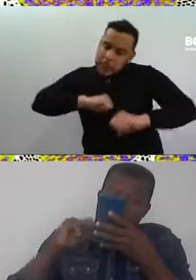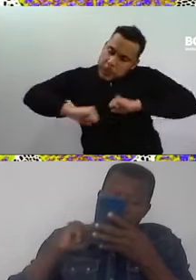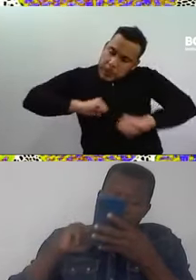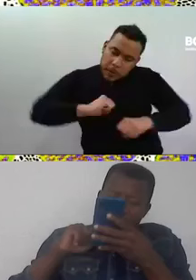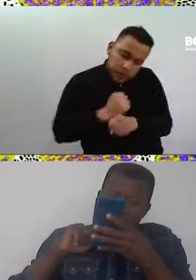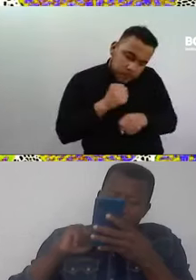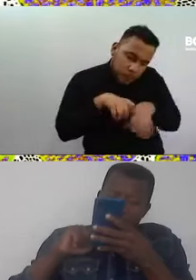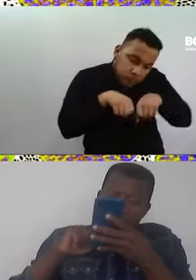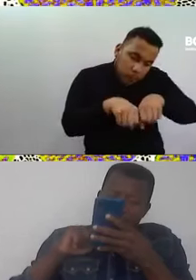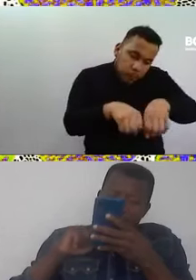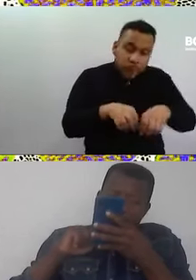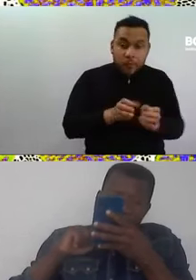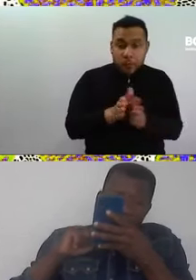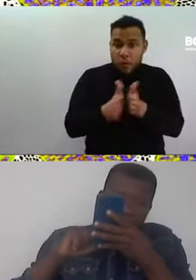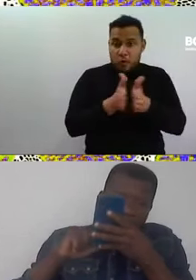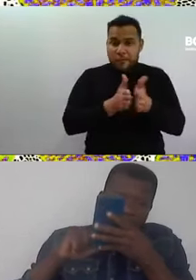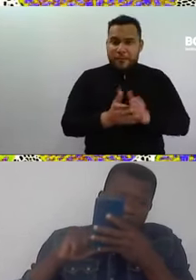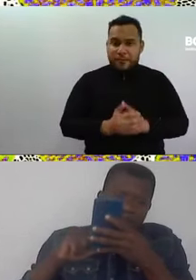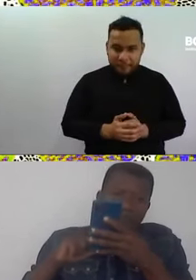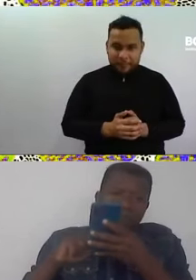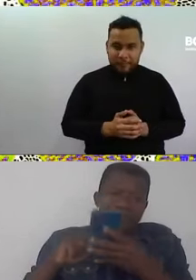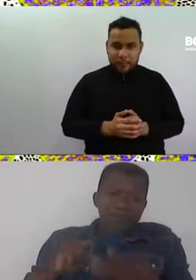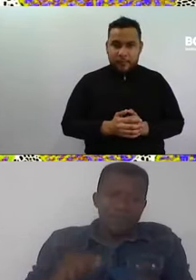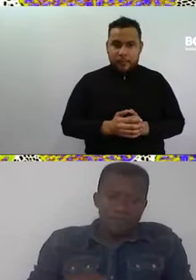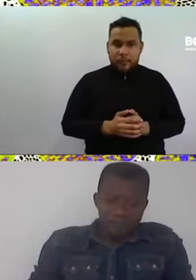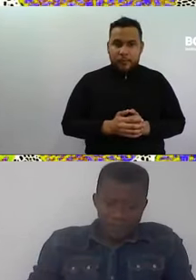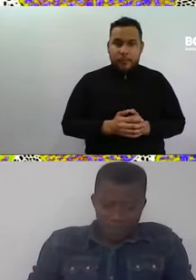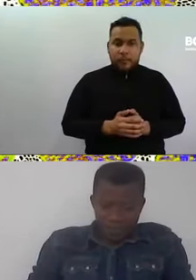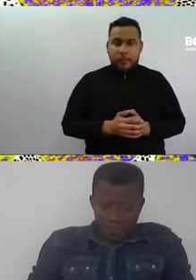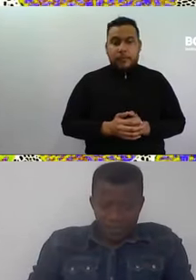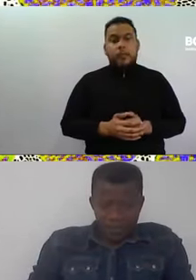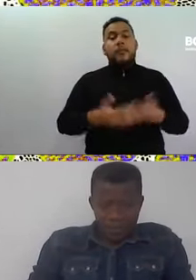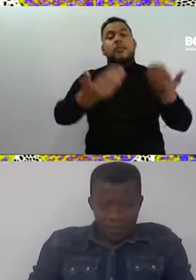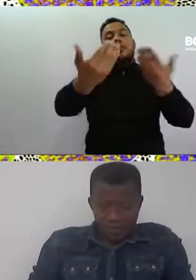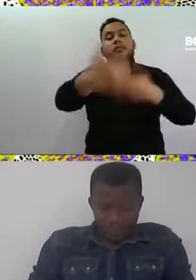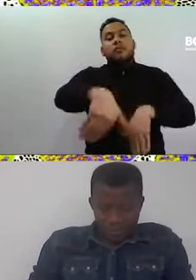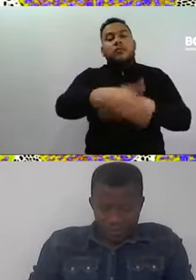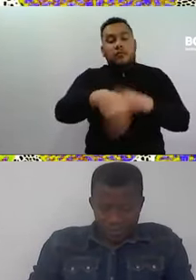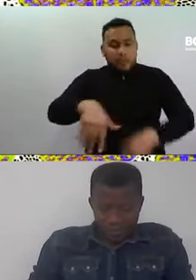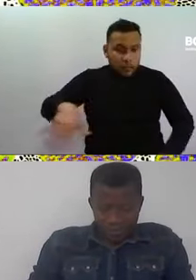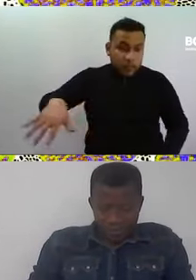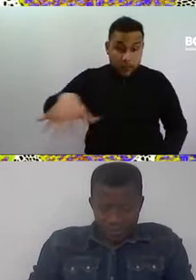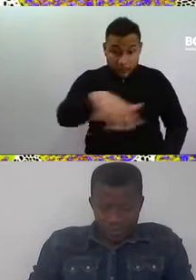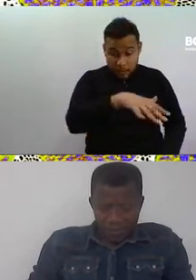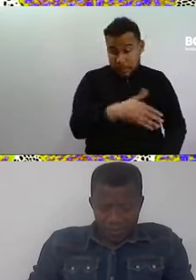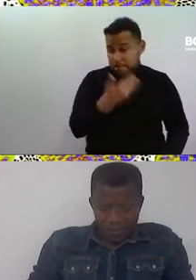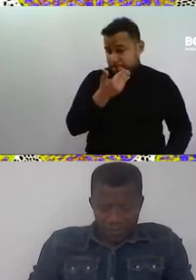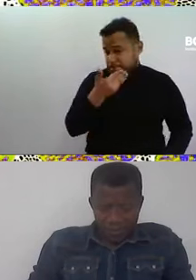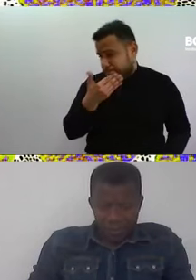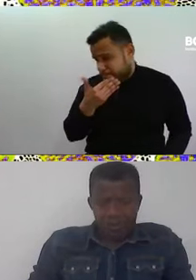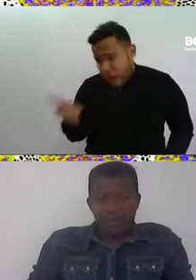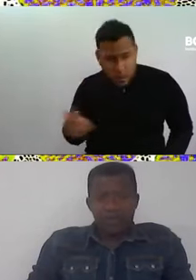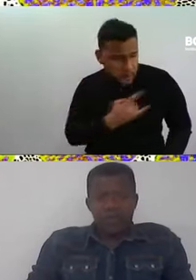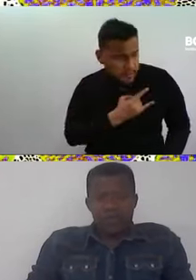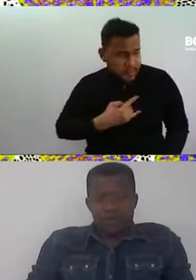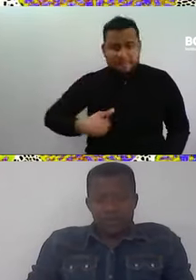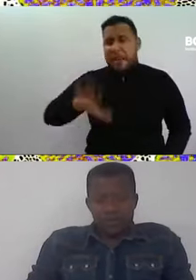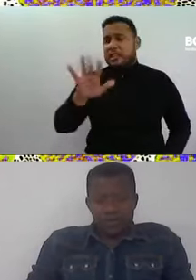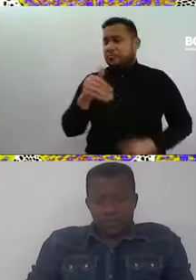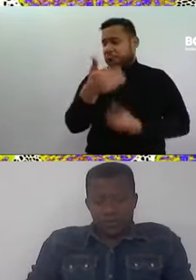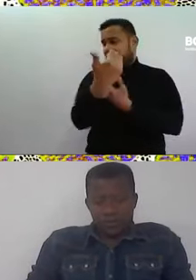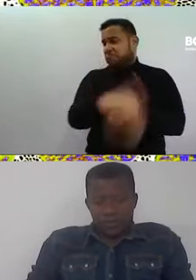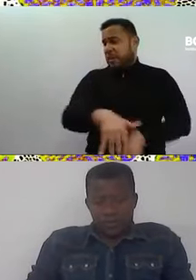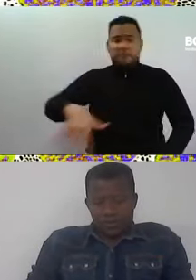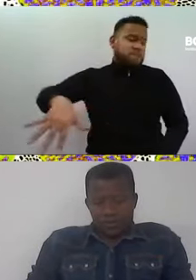la calle, ¡ay! En la calle, es por universidad que tenemos, porque en la calle tú consigues lo bueno y lo malo. Claro que